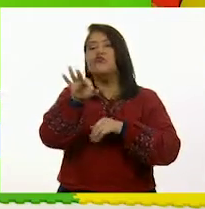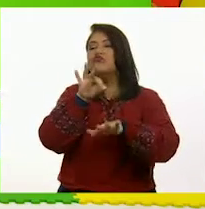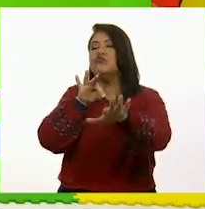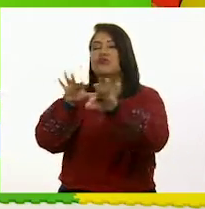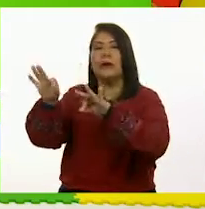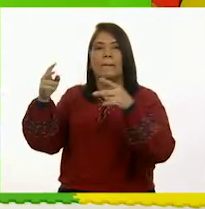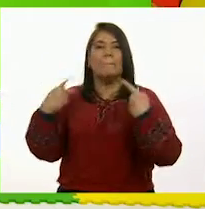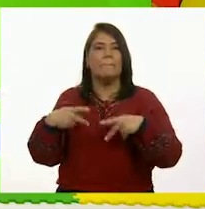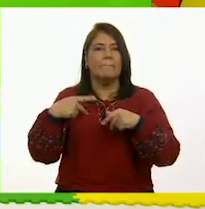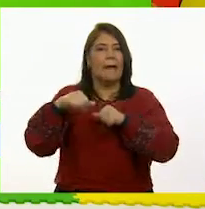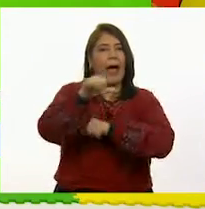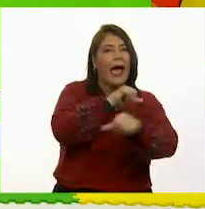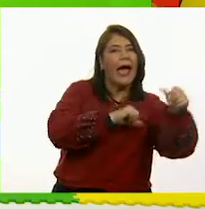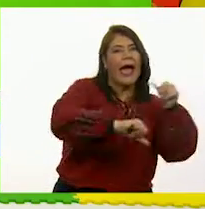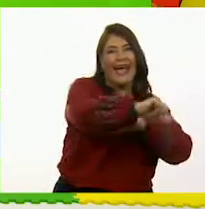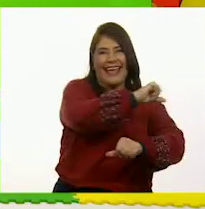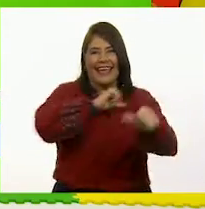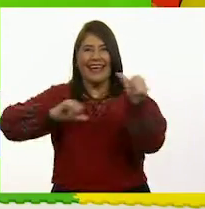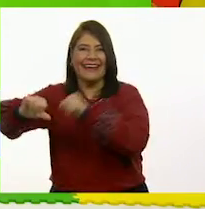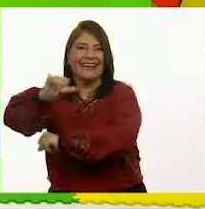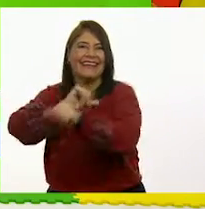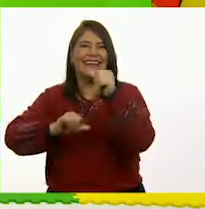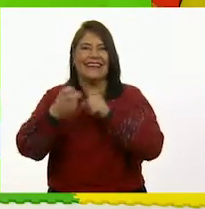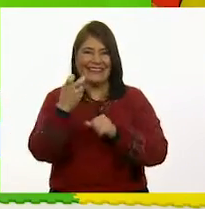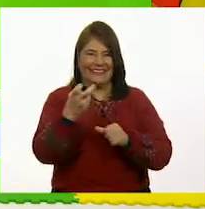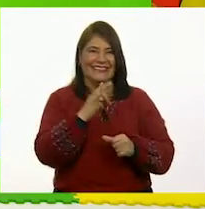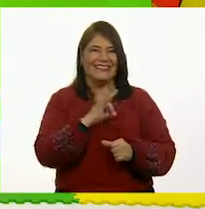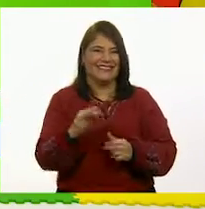así sucesivamente.